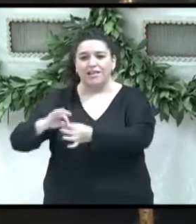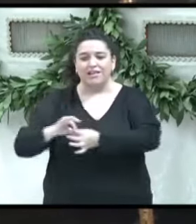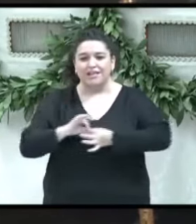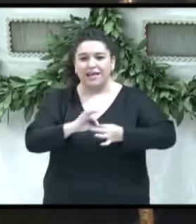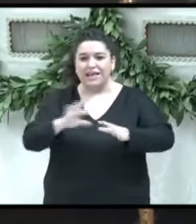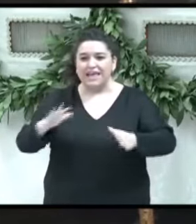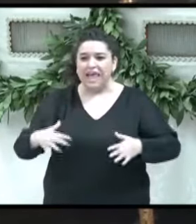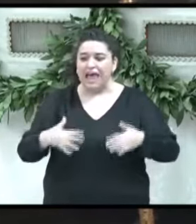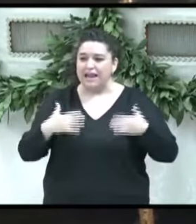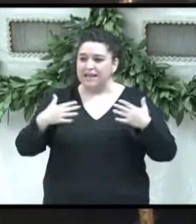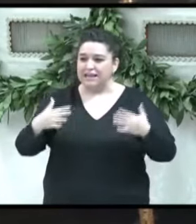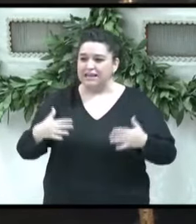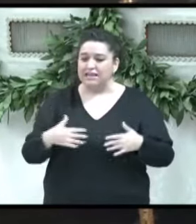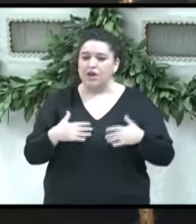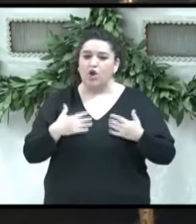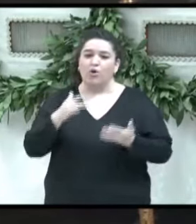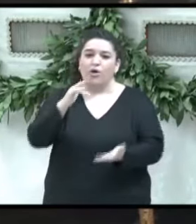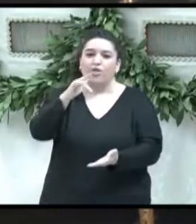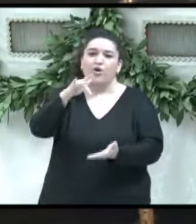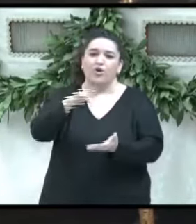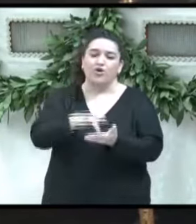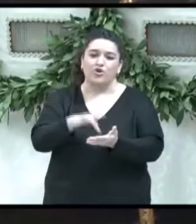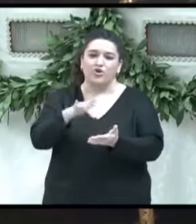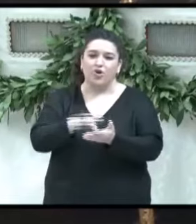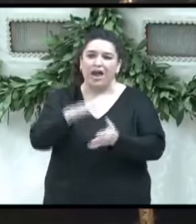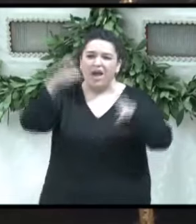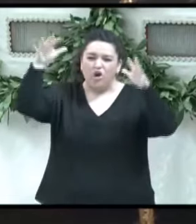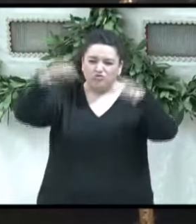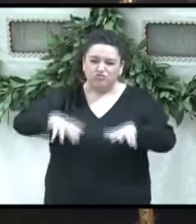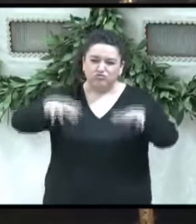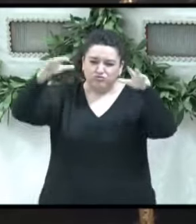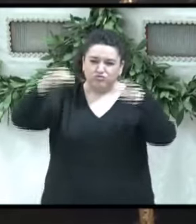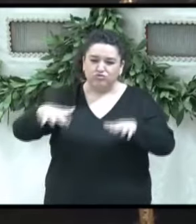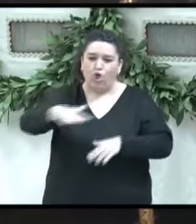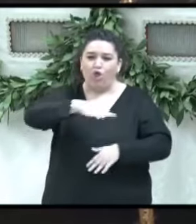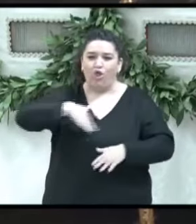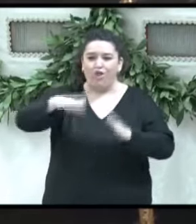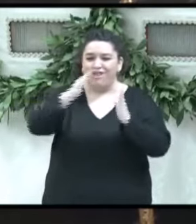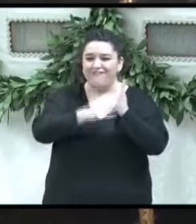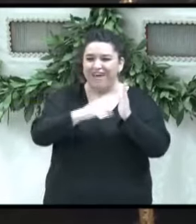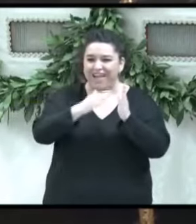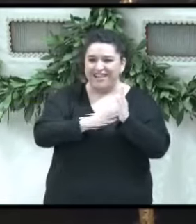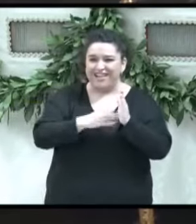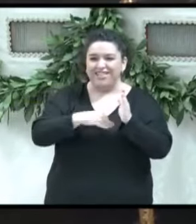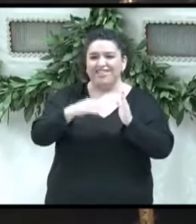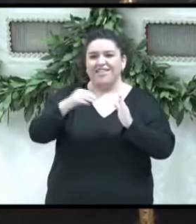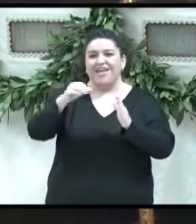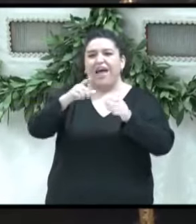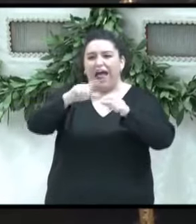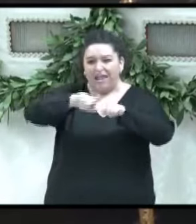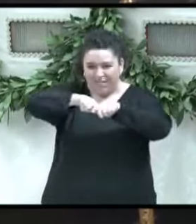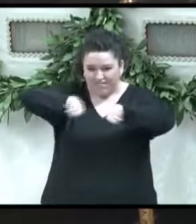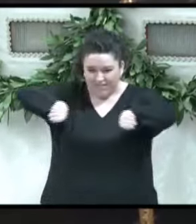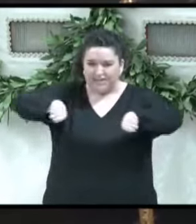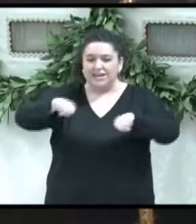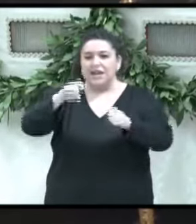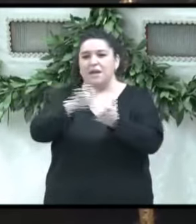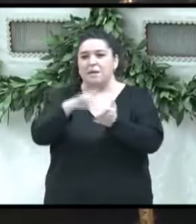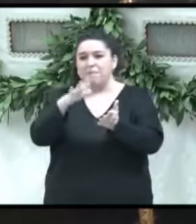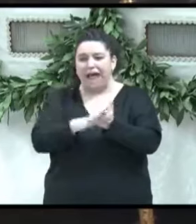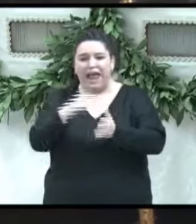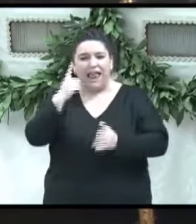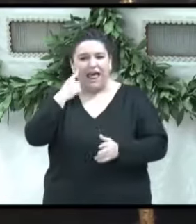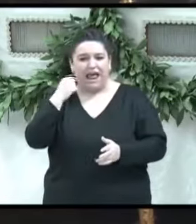alegría con las inundaciones en Valencia en albacete en Málaga en